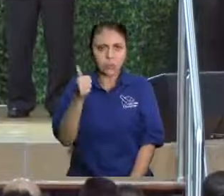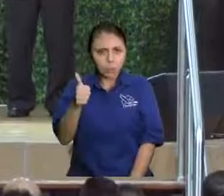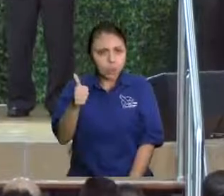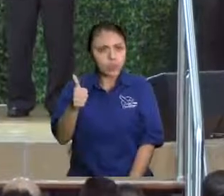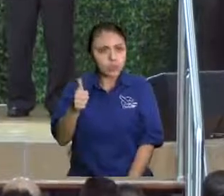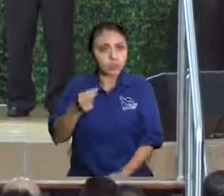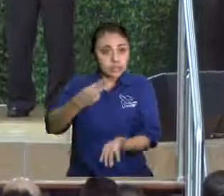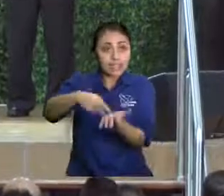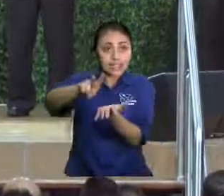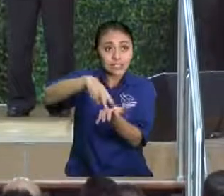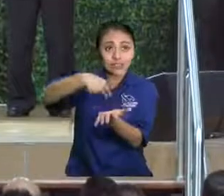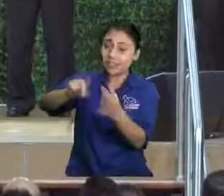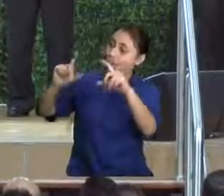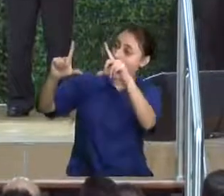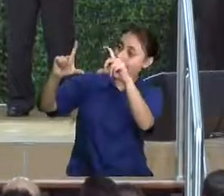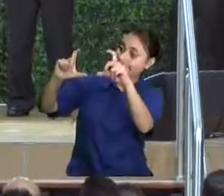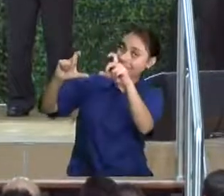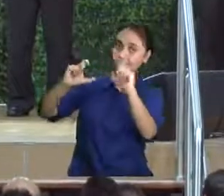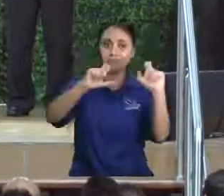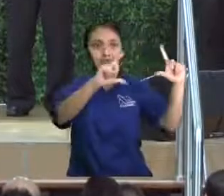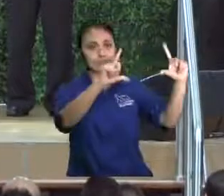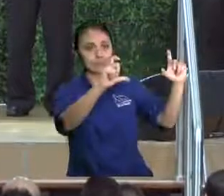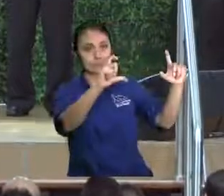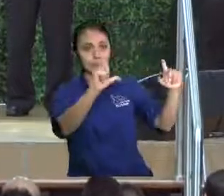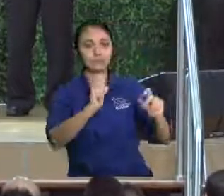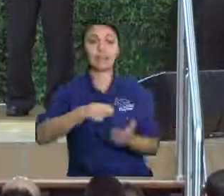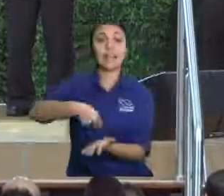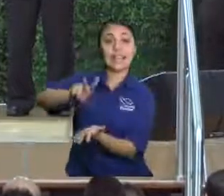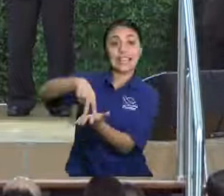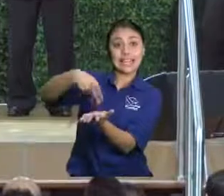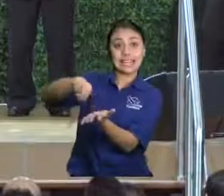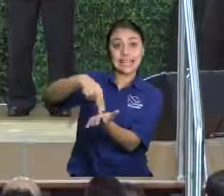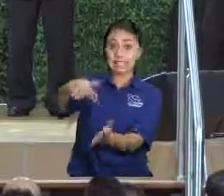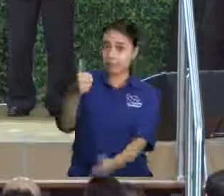echan, hasta los admiran y les toman fotos.